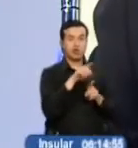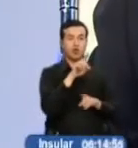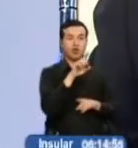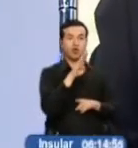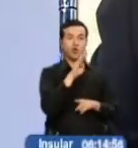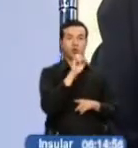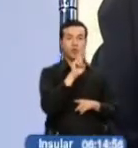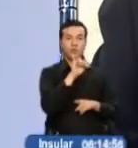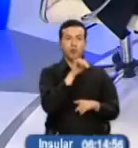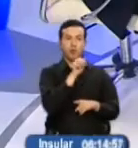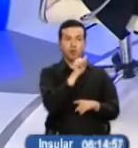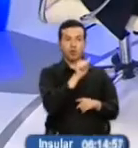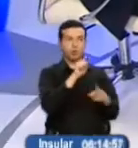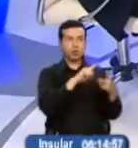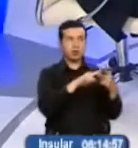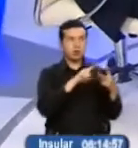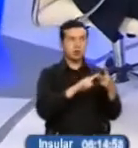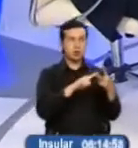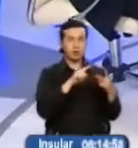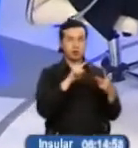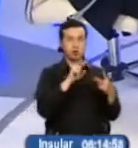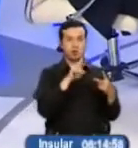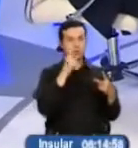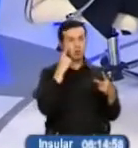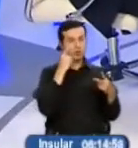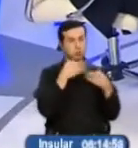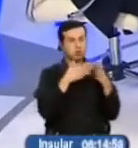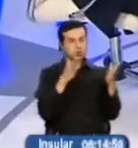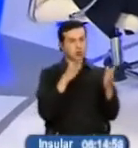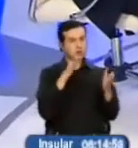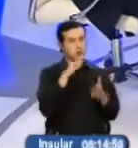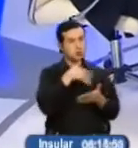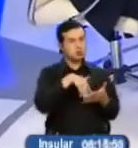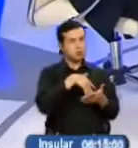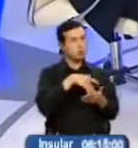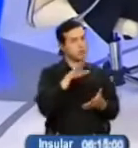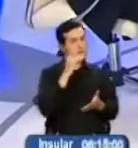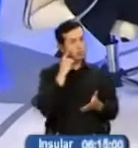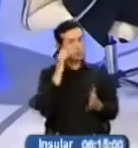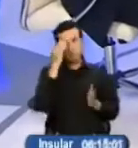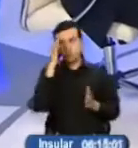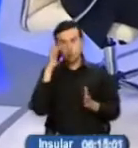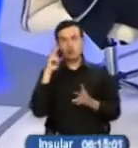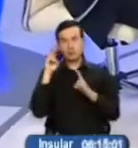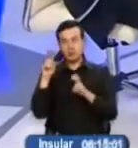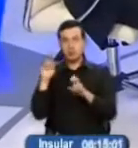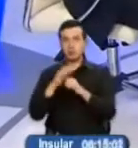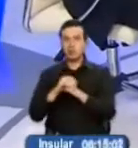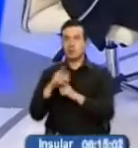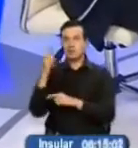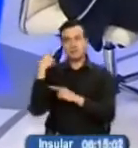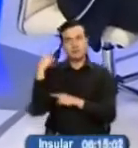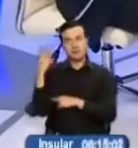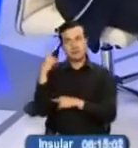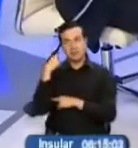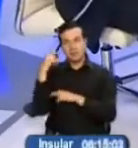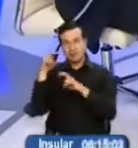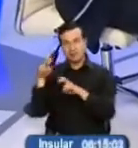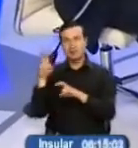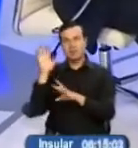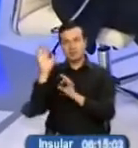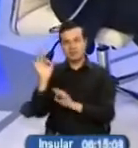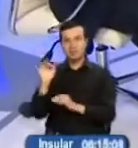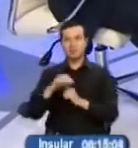y Raúl Bacacaro. No sé si primarias abiertas. Primarias creo que abiertas. Son primarias cerradas. Me deja con la duda, Carlos. Haré la investigación. Le dejo tarea, en todo Me deja caso. La tarea, haré